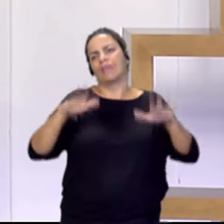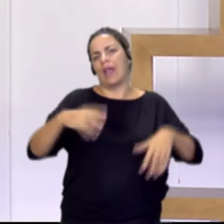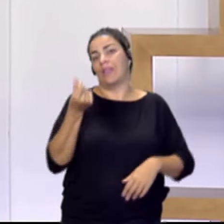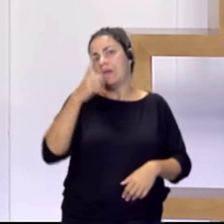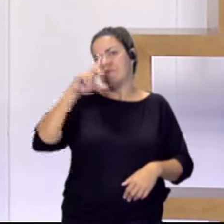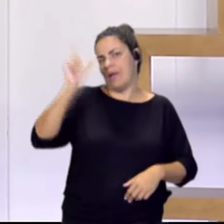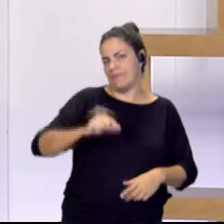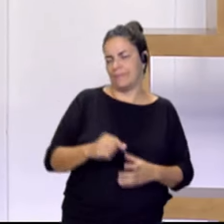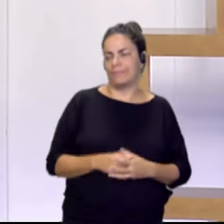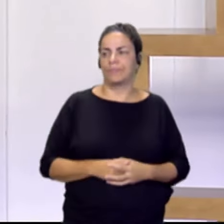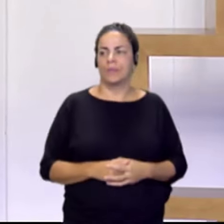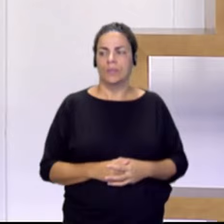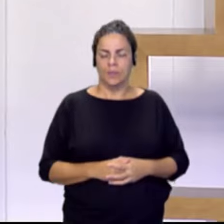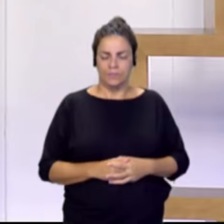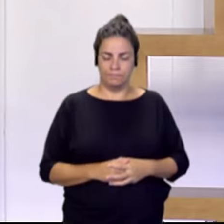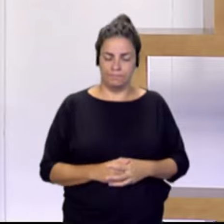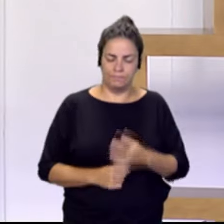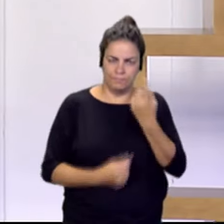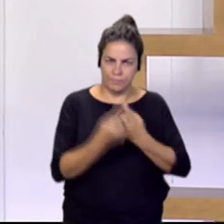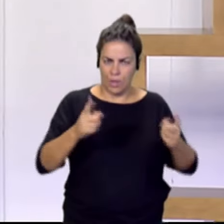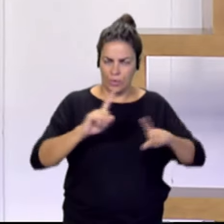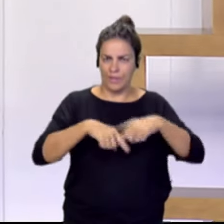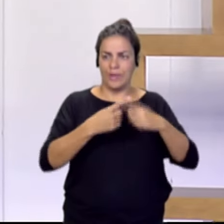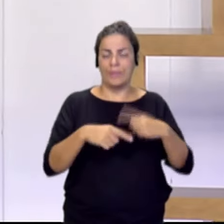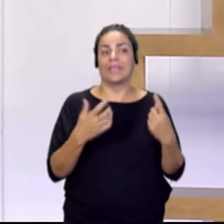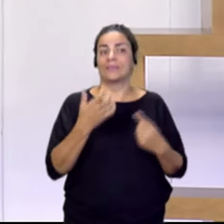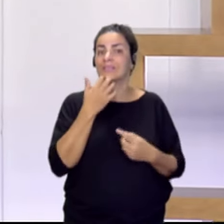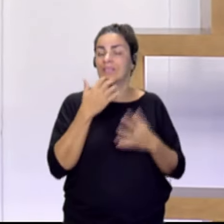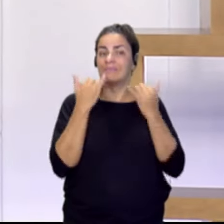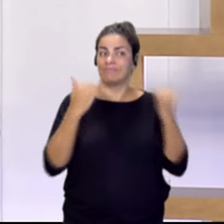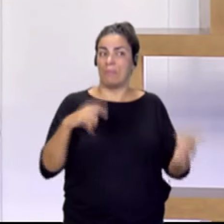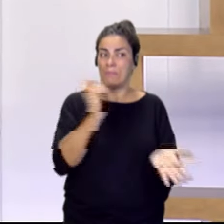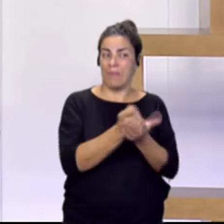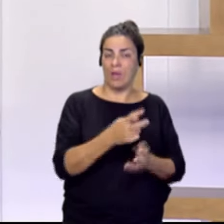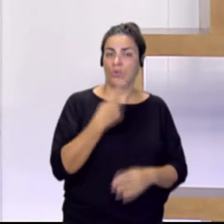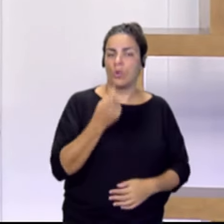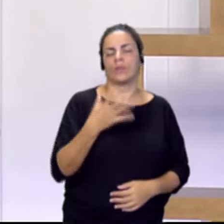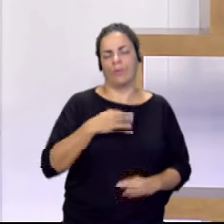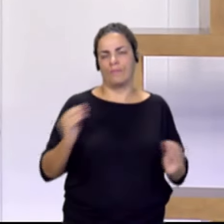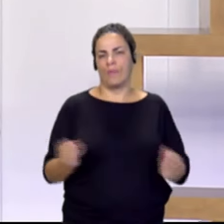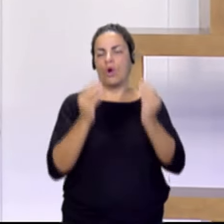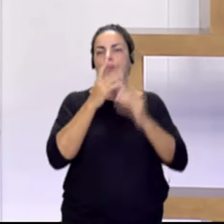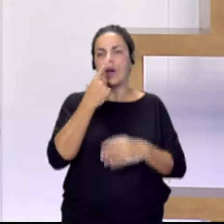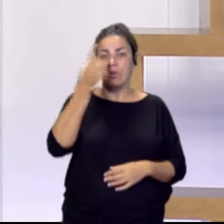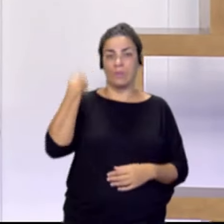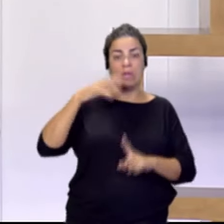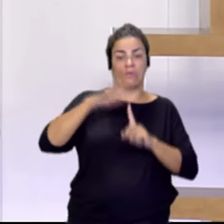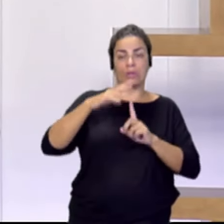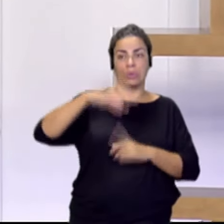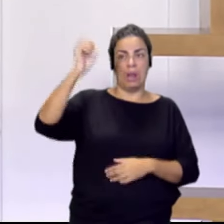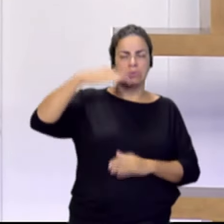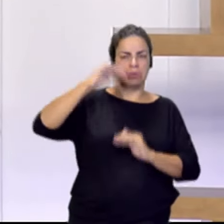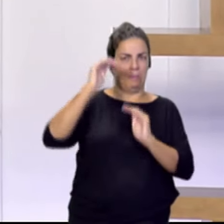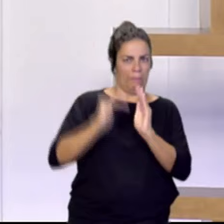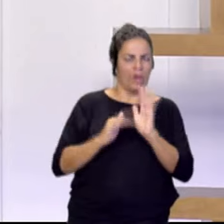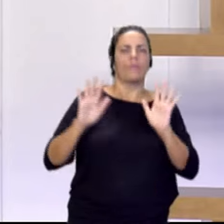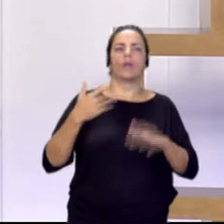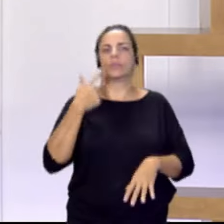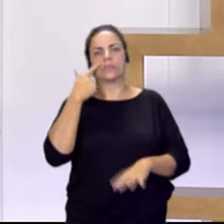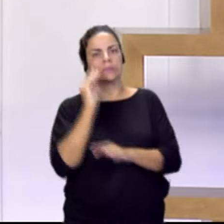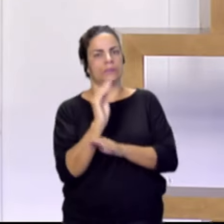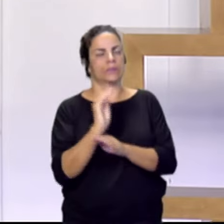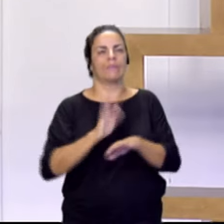algunas familias con dificultades para pagar los gastos de electricidad. La factura de la luz bajó el año pasado, aunque siguen siendo cautelosos a la hora de